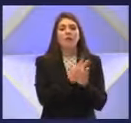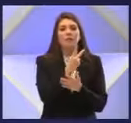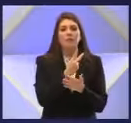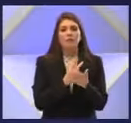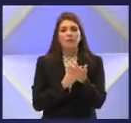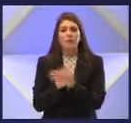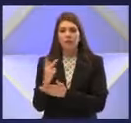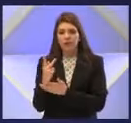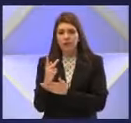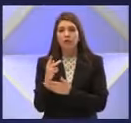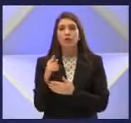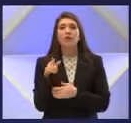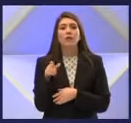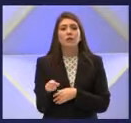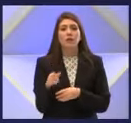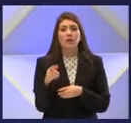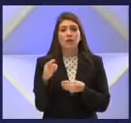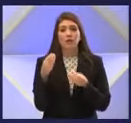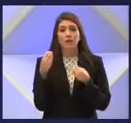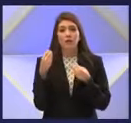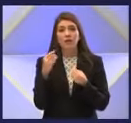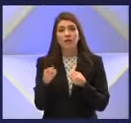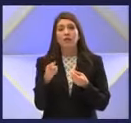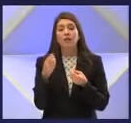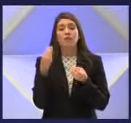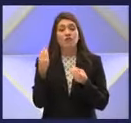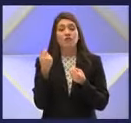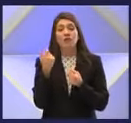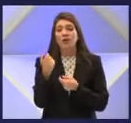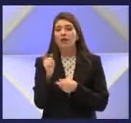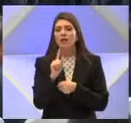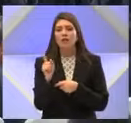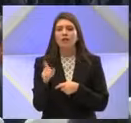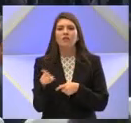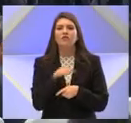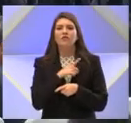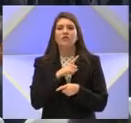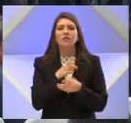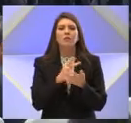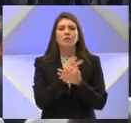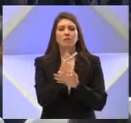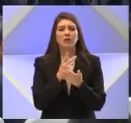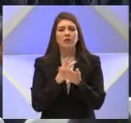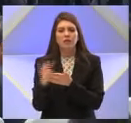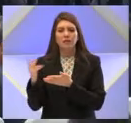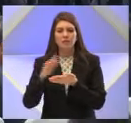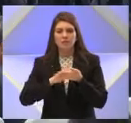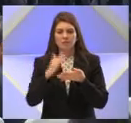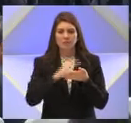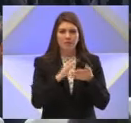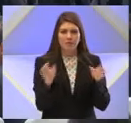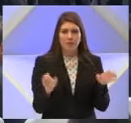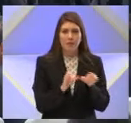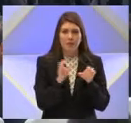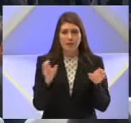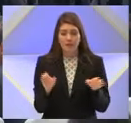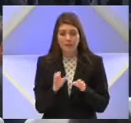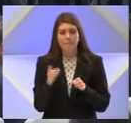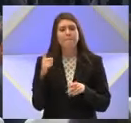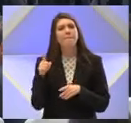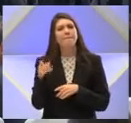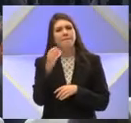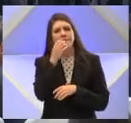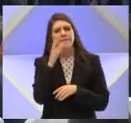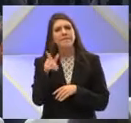premios no fueron multi billones fueron laptops y telescopios i'm sorry pero las niñas tuvieron una iniciativa muy interesante